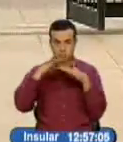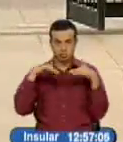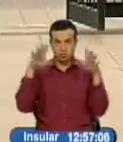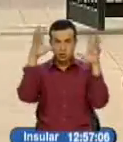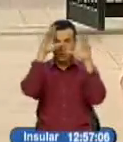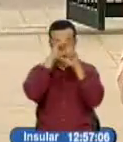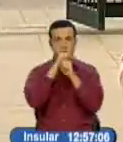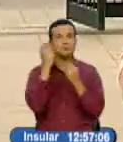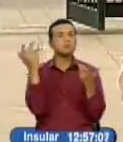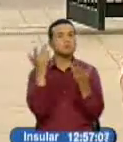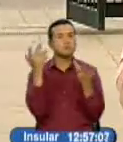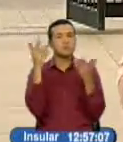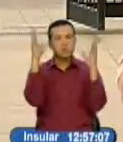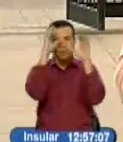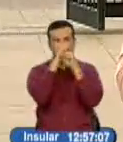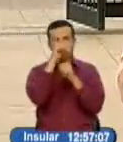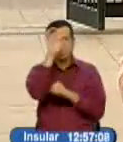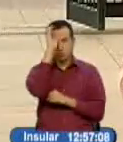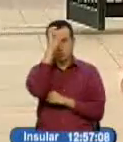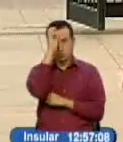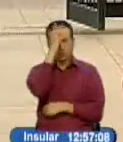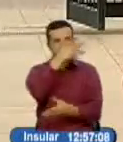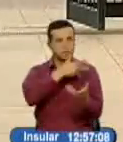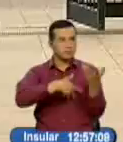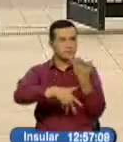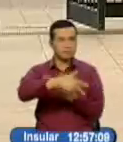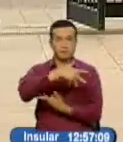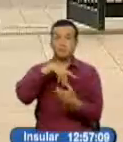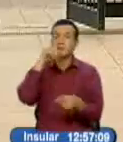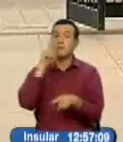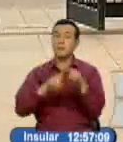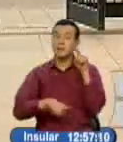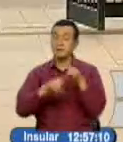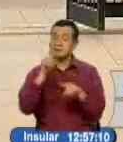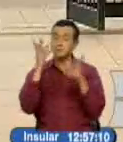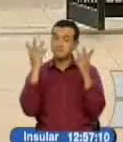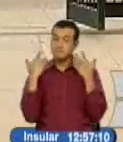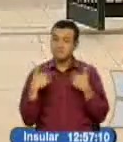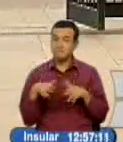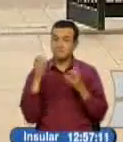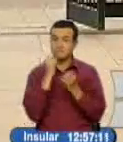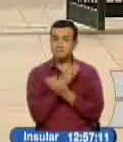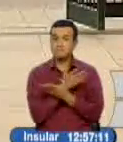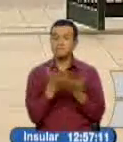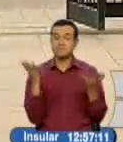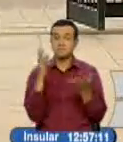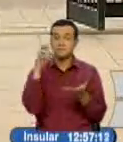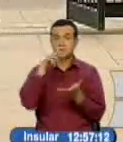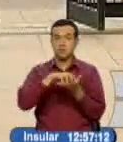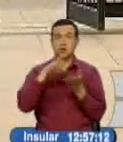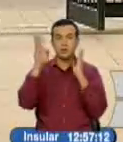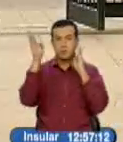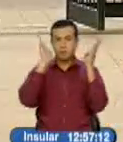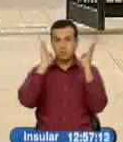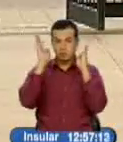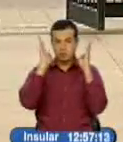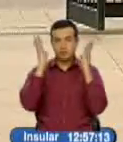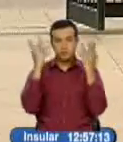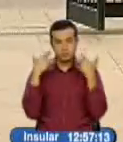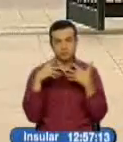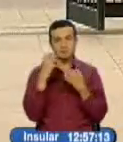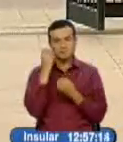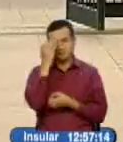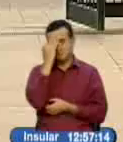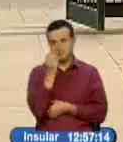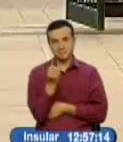noche compartirá una noche cultural, cabe recalcar. Amigas y amigos, esto es lo que podemos informar desde Babahoyo hasta este momento.